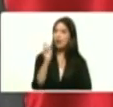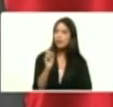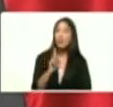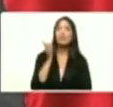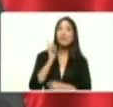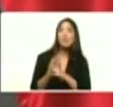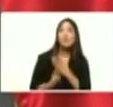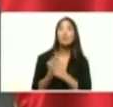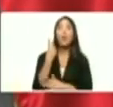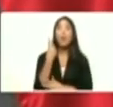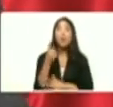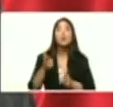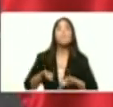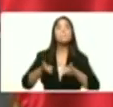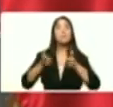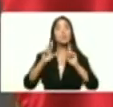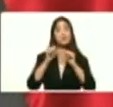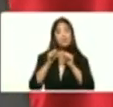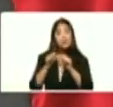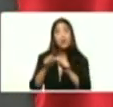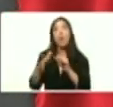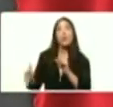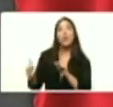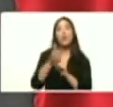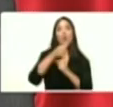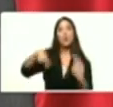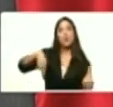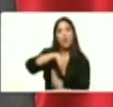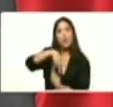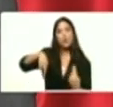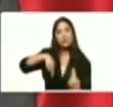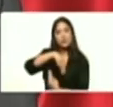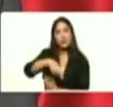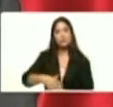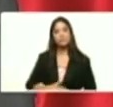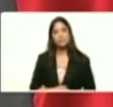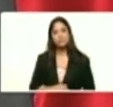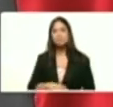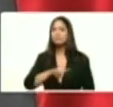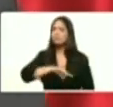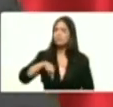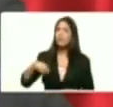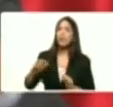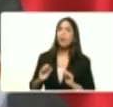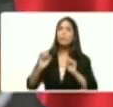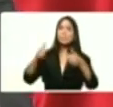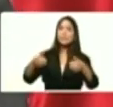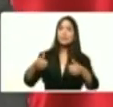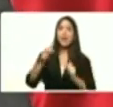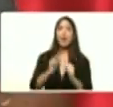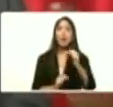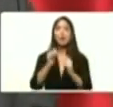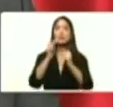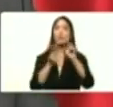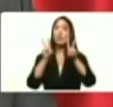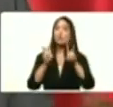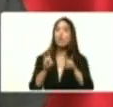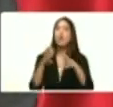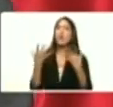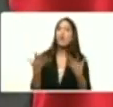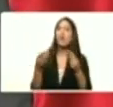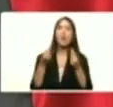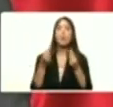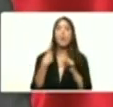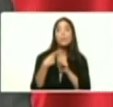crear uno, que nos permita preservar, los logros de esta revolución, nosotros vamos a arrancar, la construcción de un nuevo modelo, con una